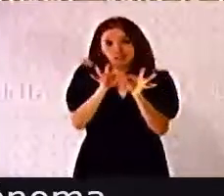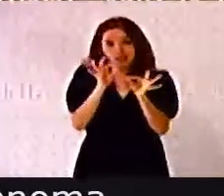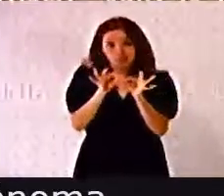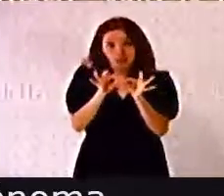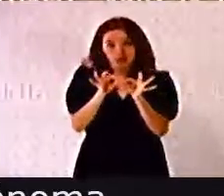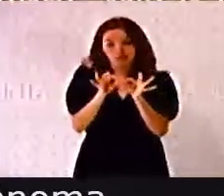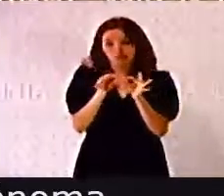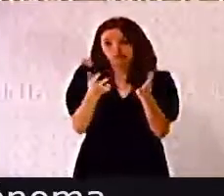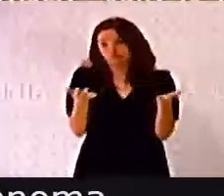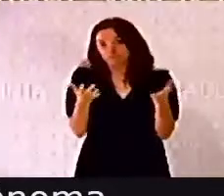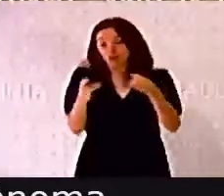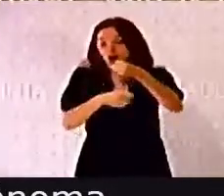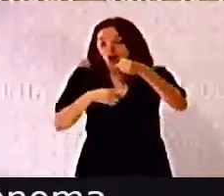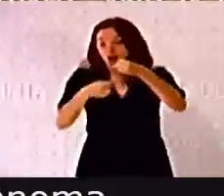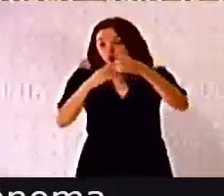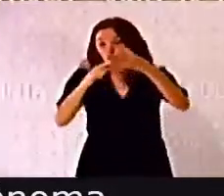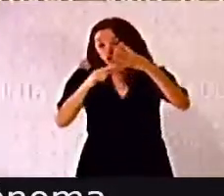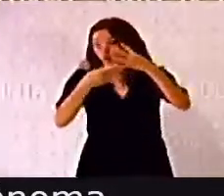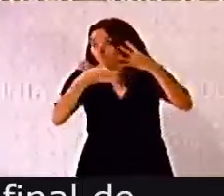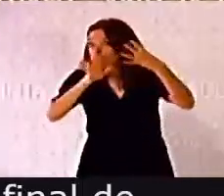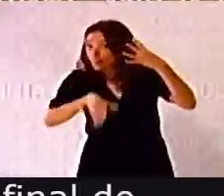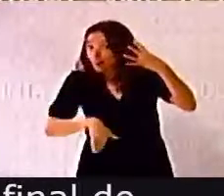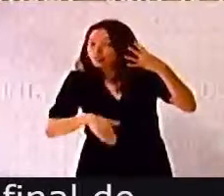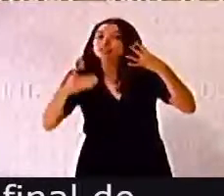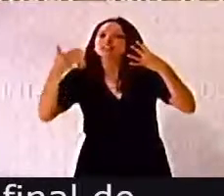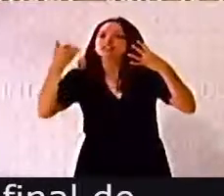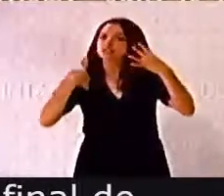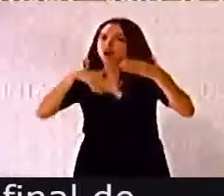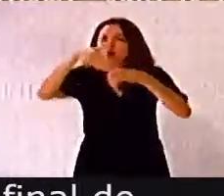de agosto ya será presentado en su